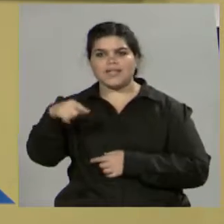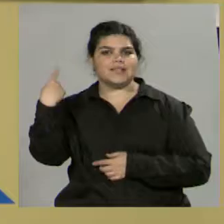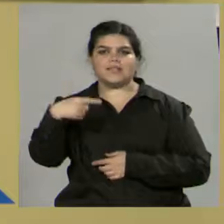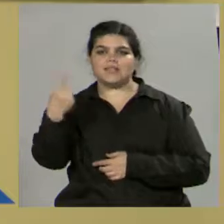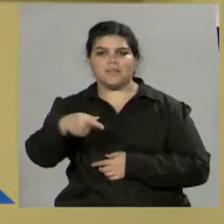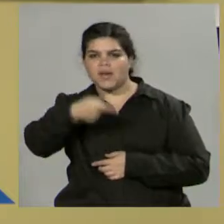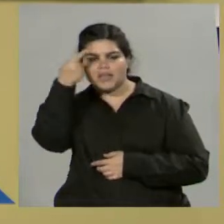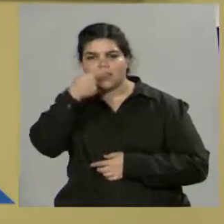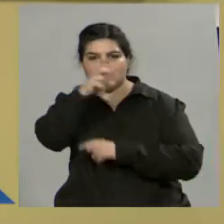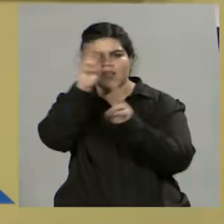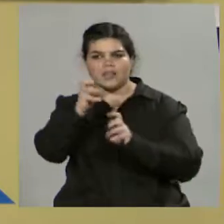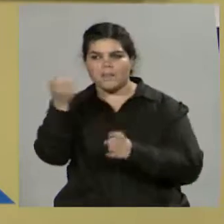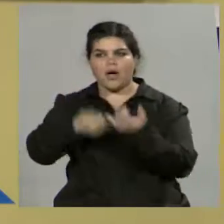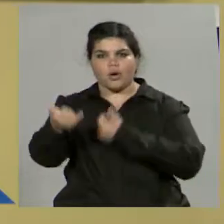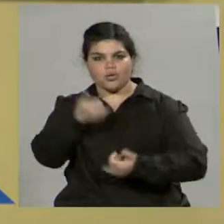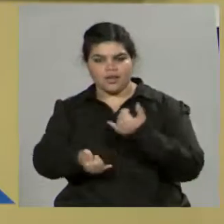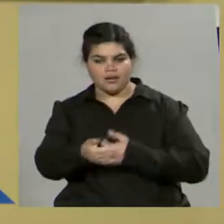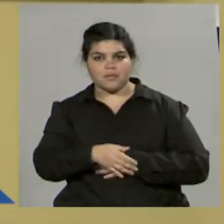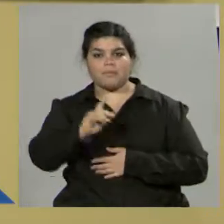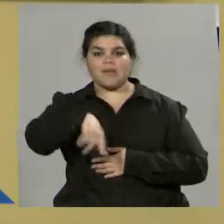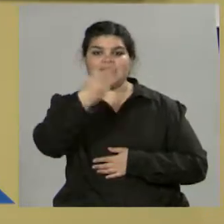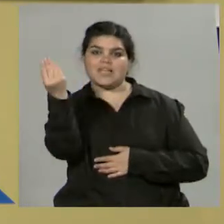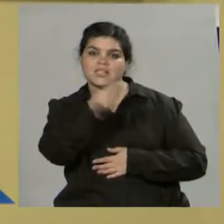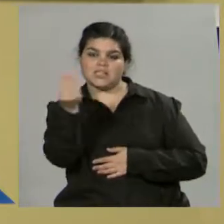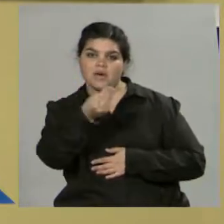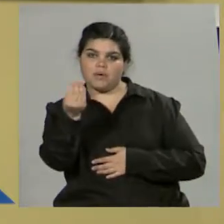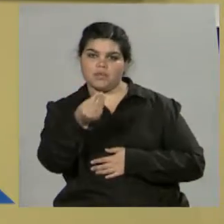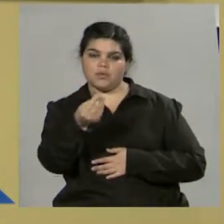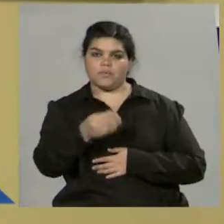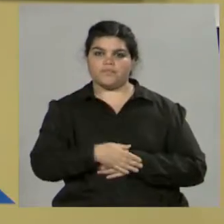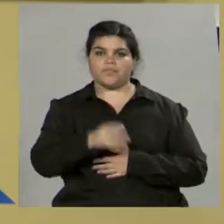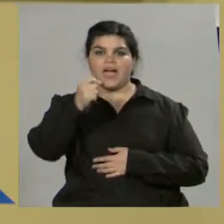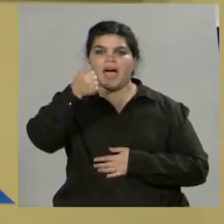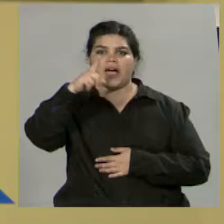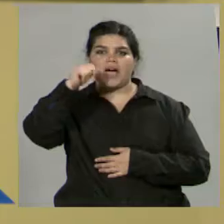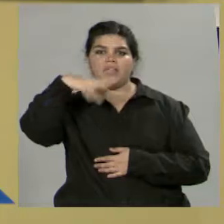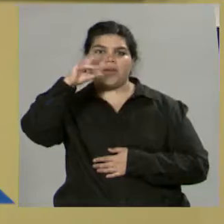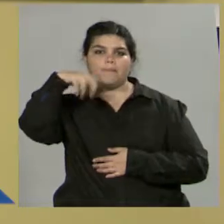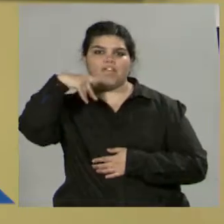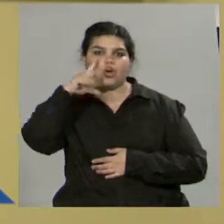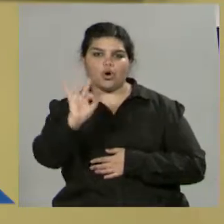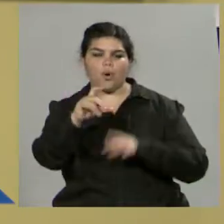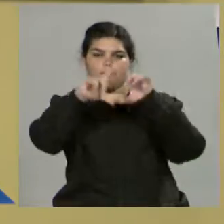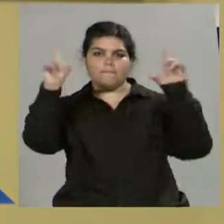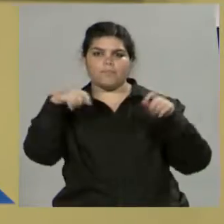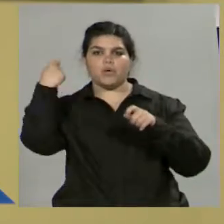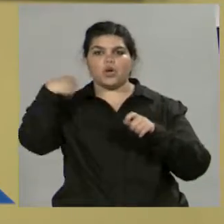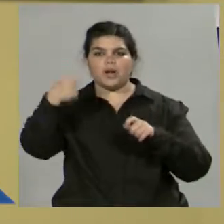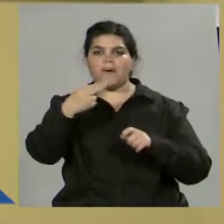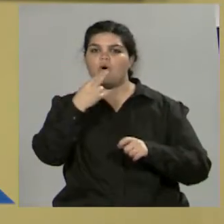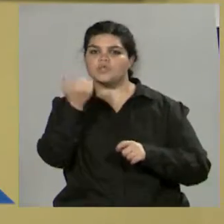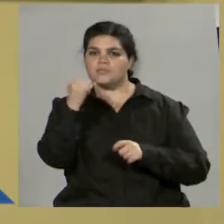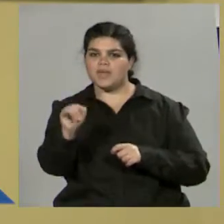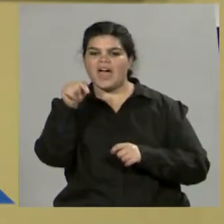algo interesante, Pablo. Y mañana sábado, el Académico se estrena este programa a las 11:30, donde vamos